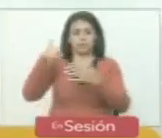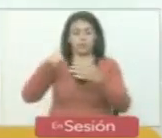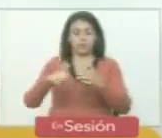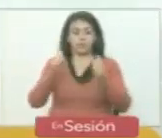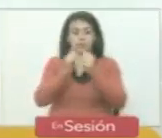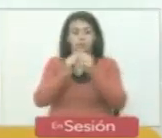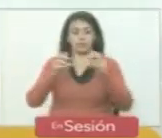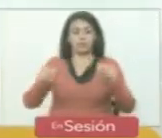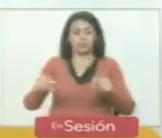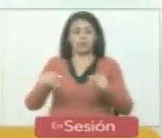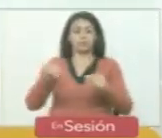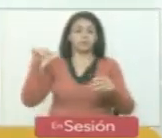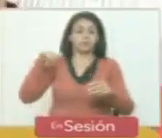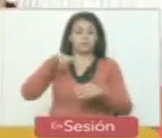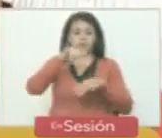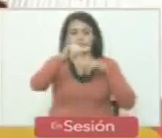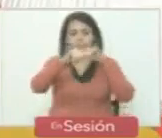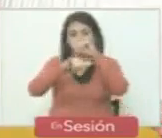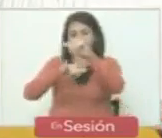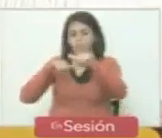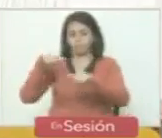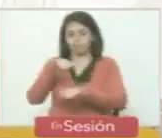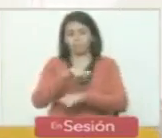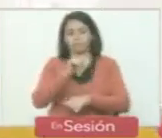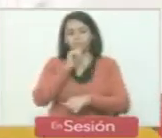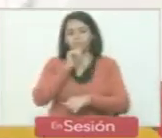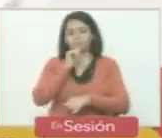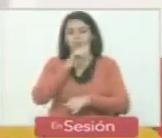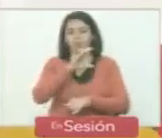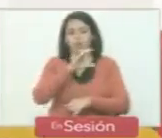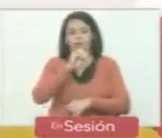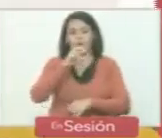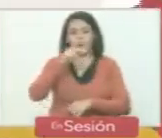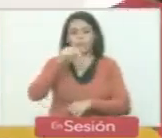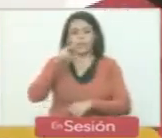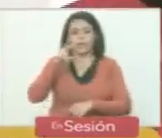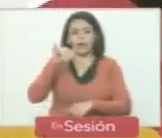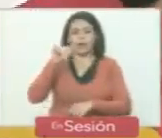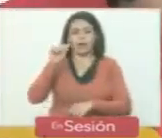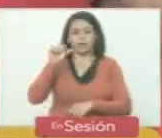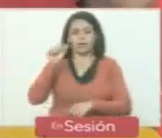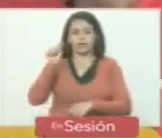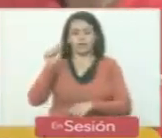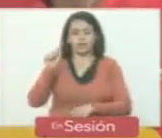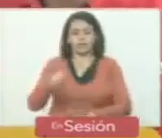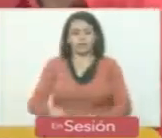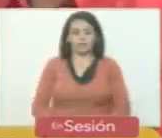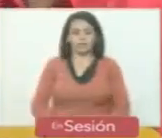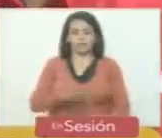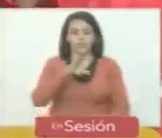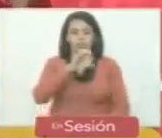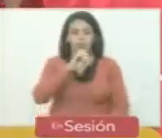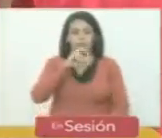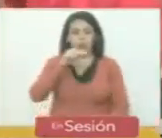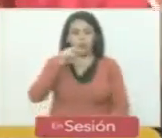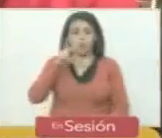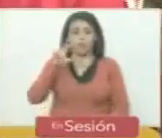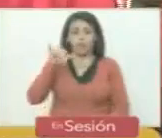continente en materia de pasaje aéreo se llama Conviasa. Conviasa, no hay